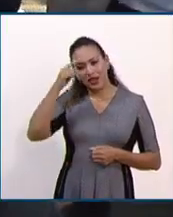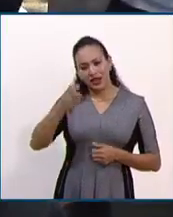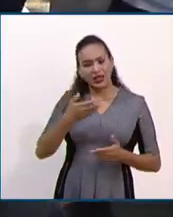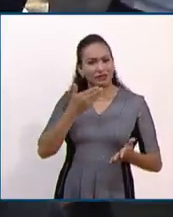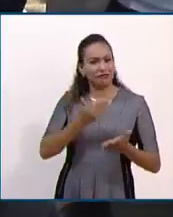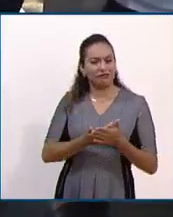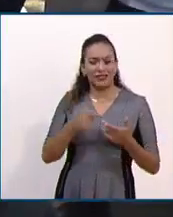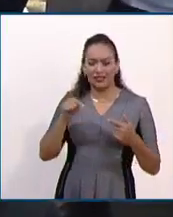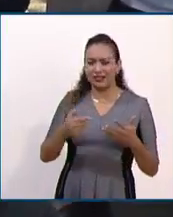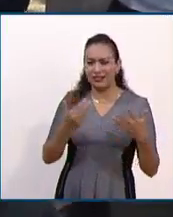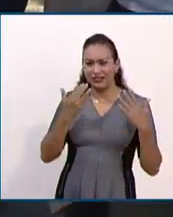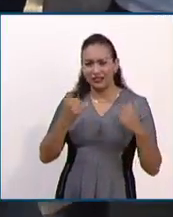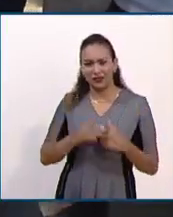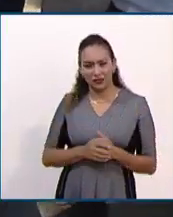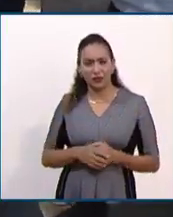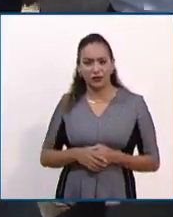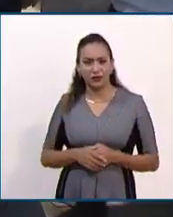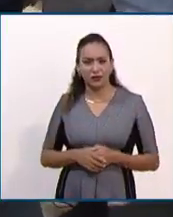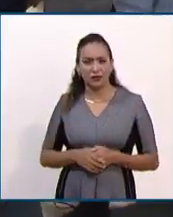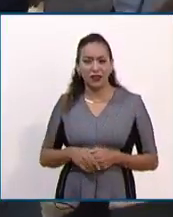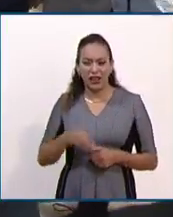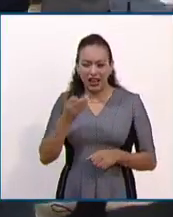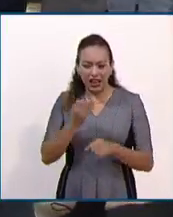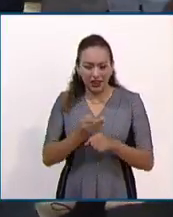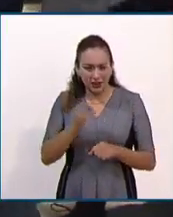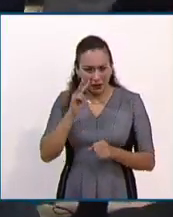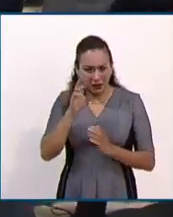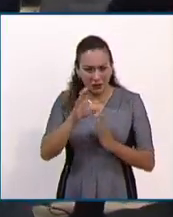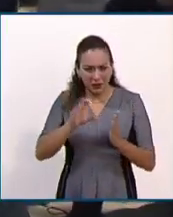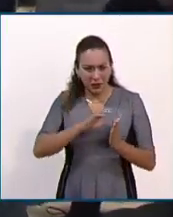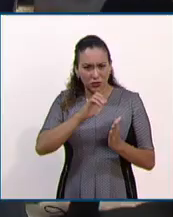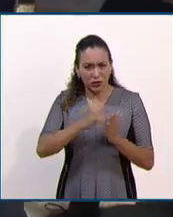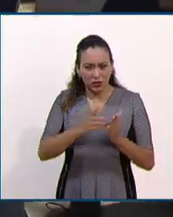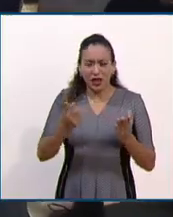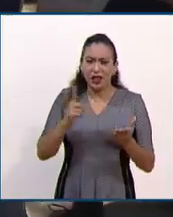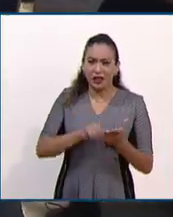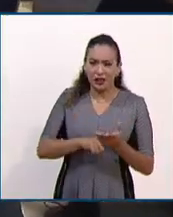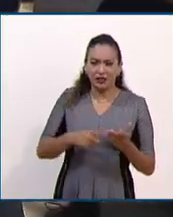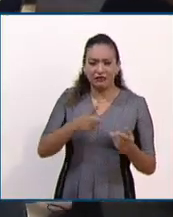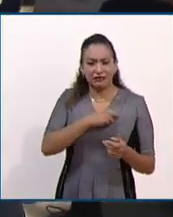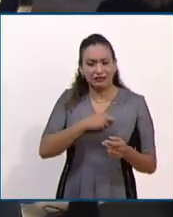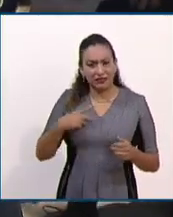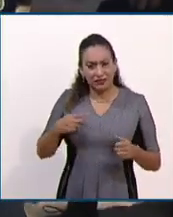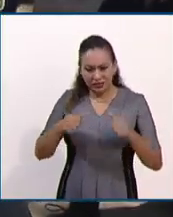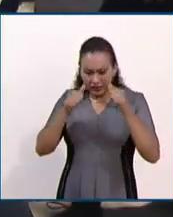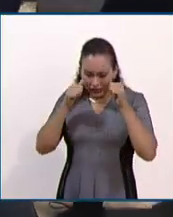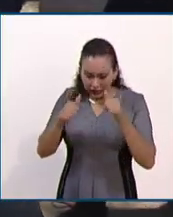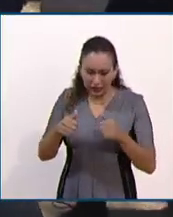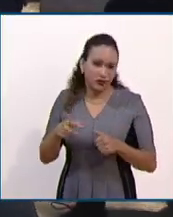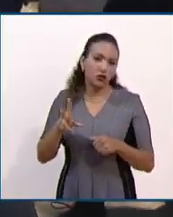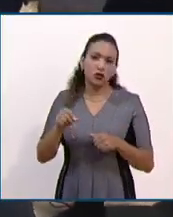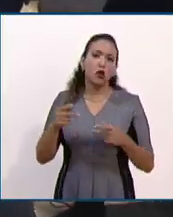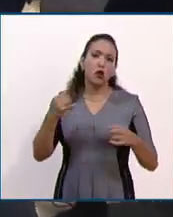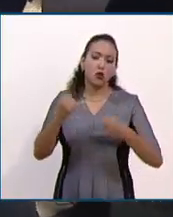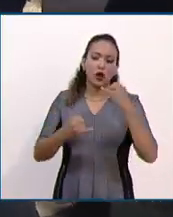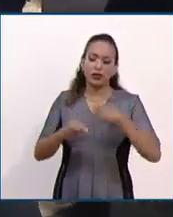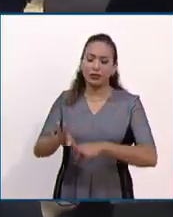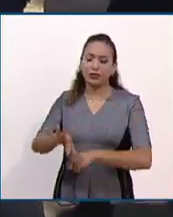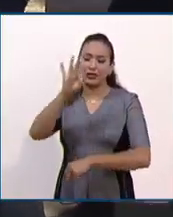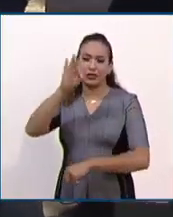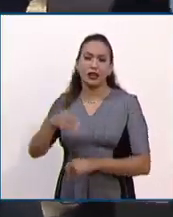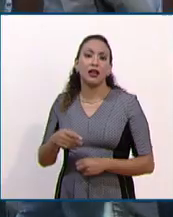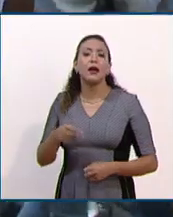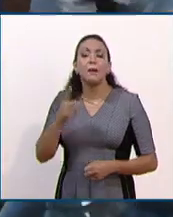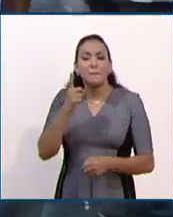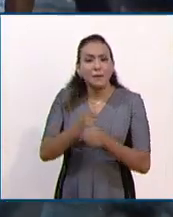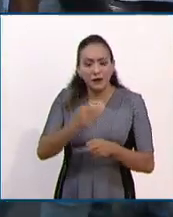propuesta. Como están ahorita los cimientos constitucionales, es acorde a una trayectoria judicial y una carrera